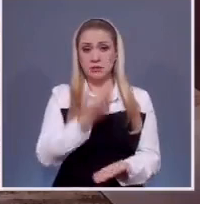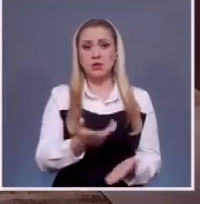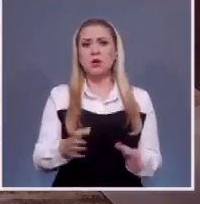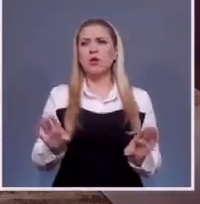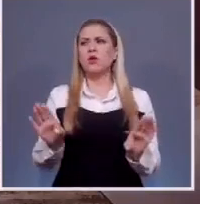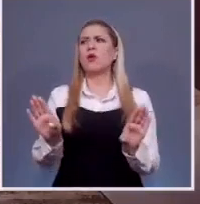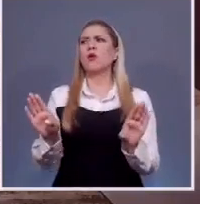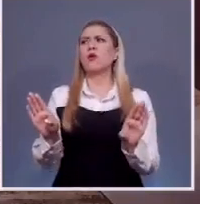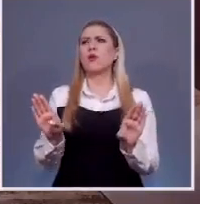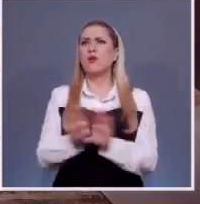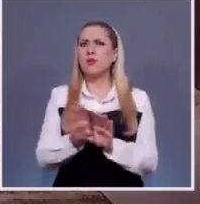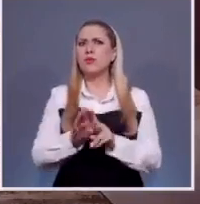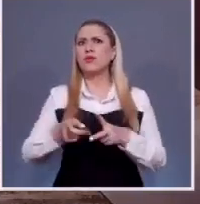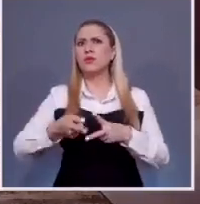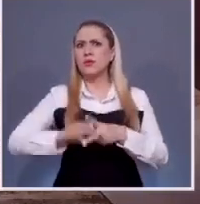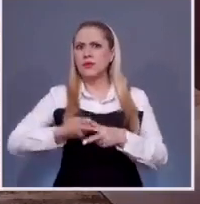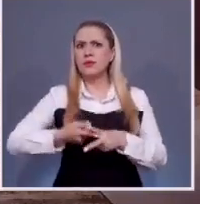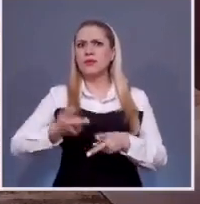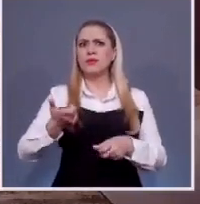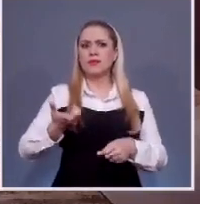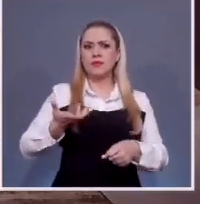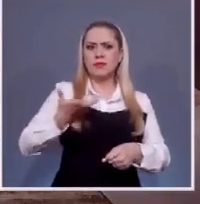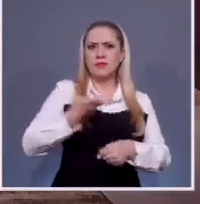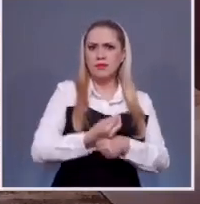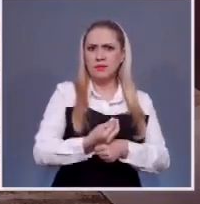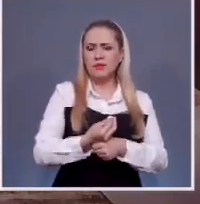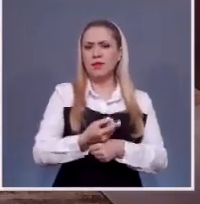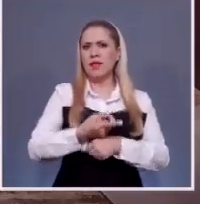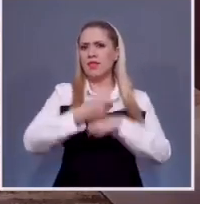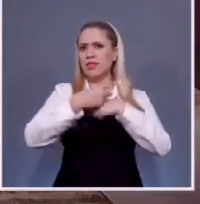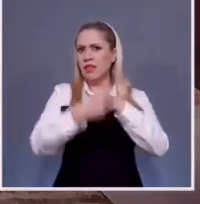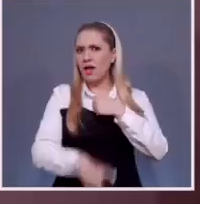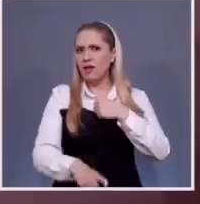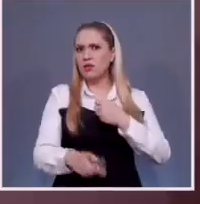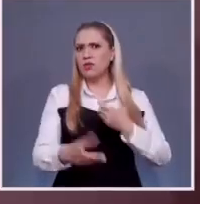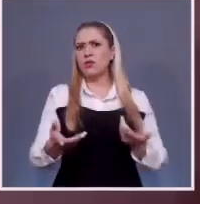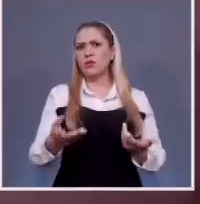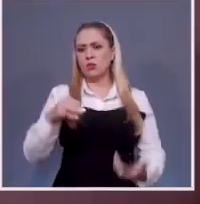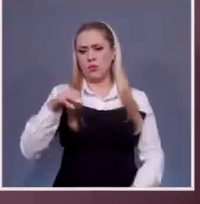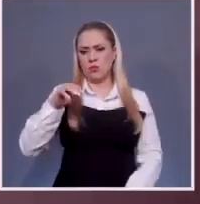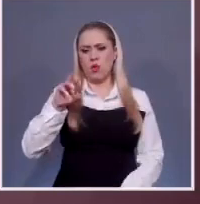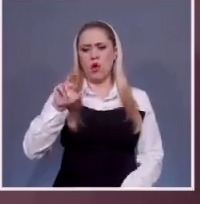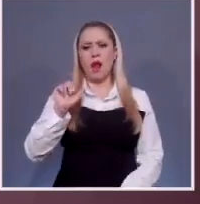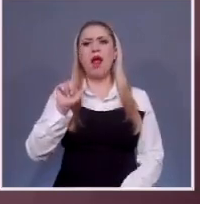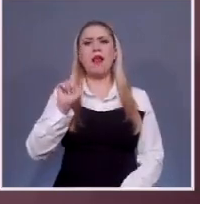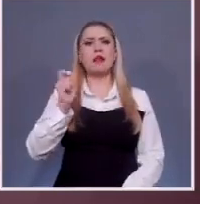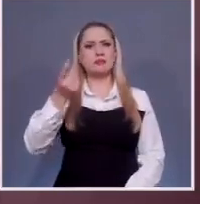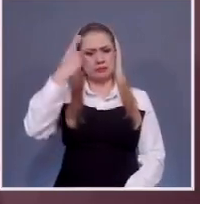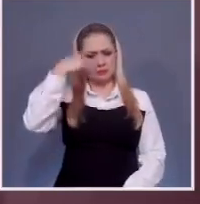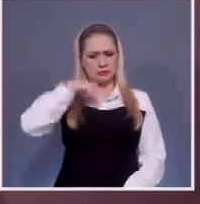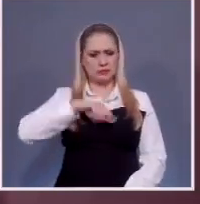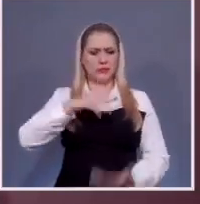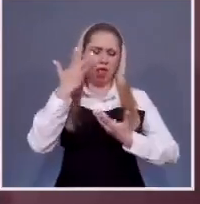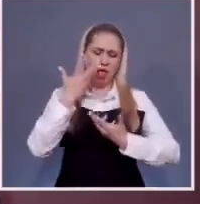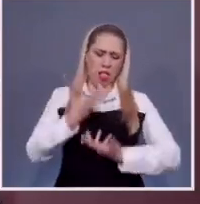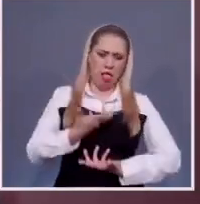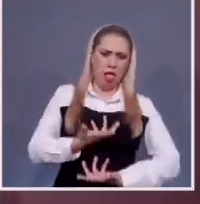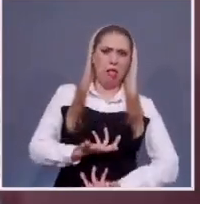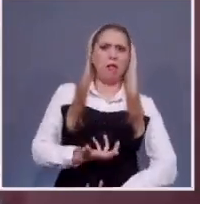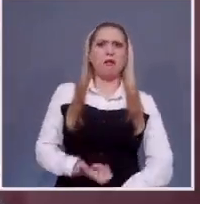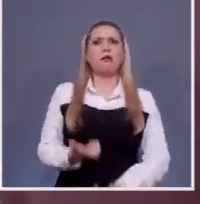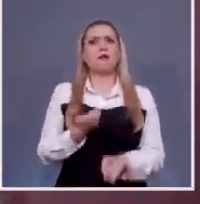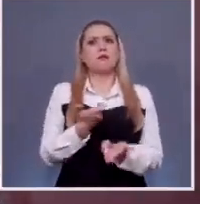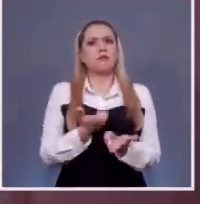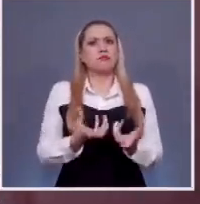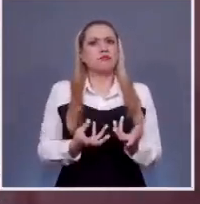indemnización? Reparación de daño moral complicadísima, porque ¿cómo vas a reparar esto? Efectivamente, ¿no? Y los gastos, sobre todo,